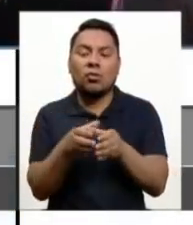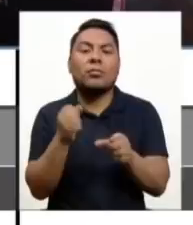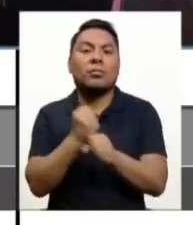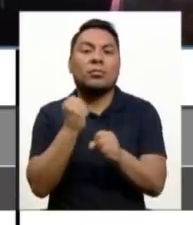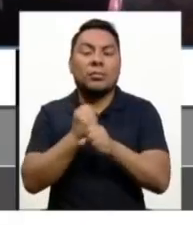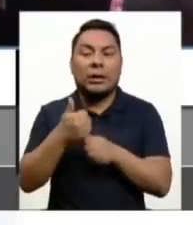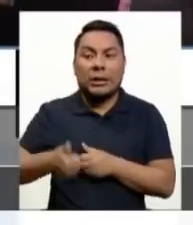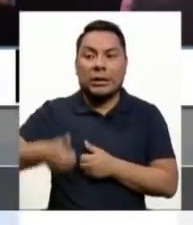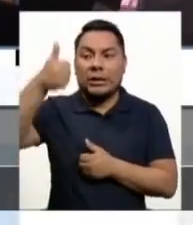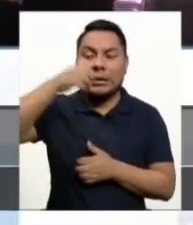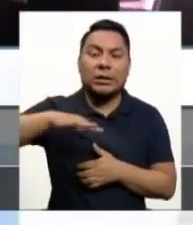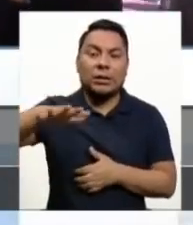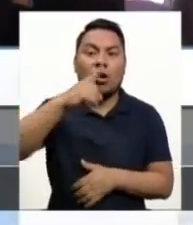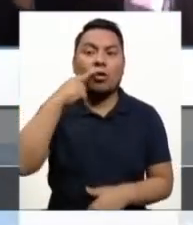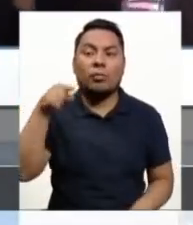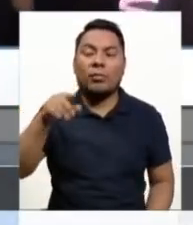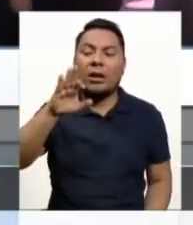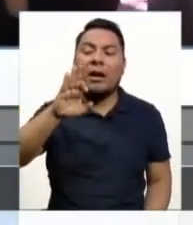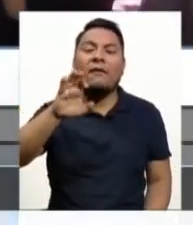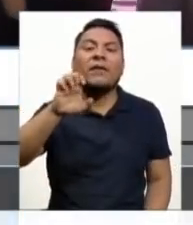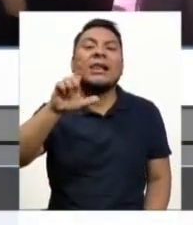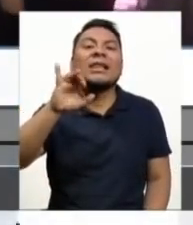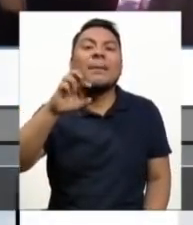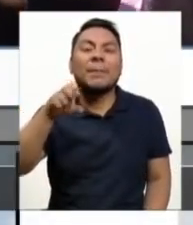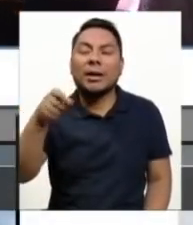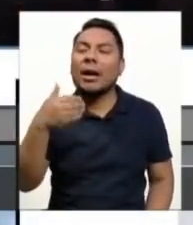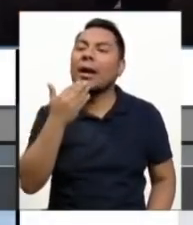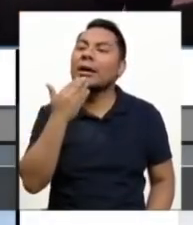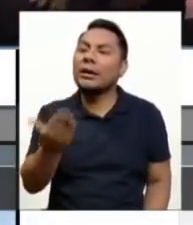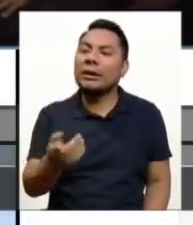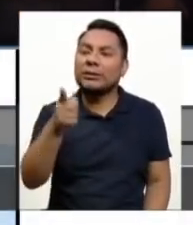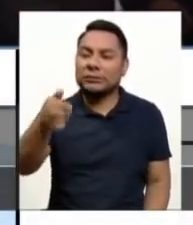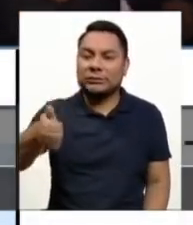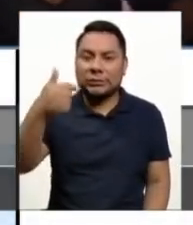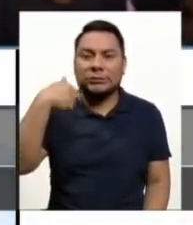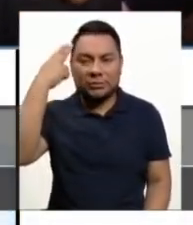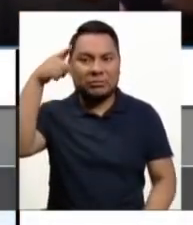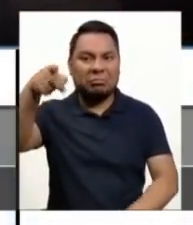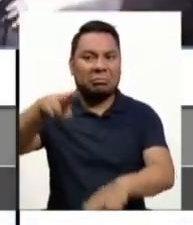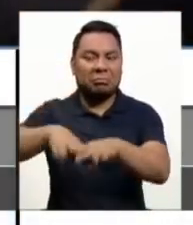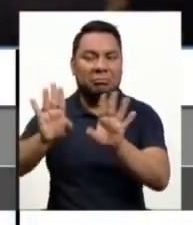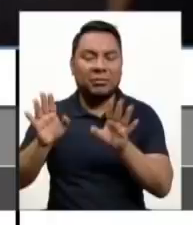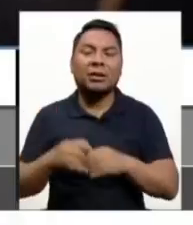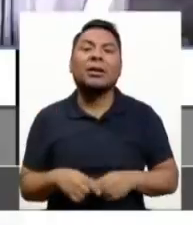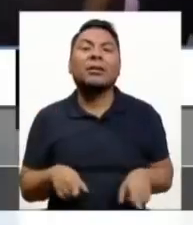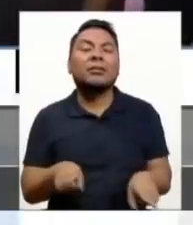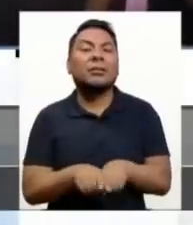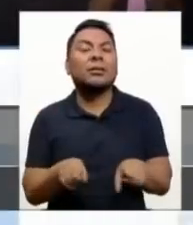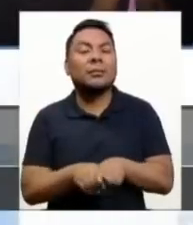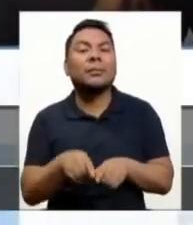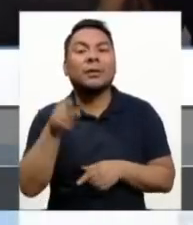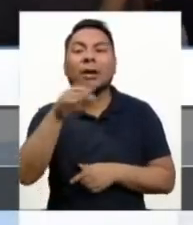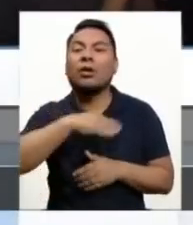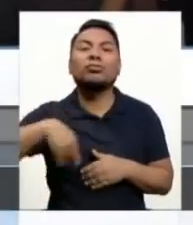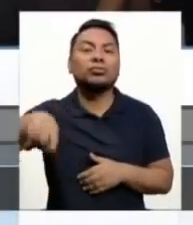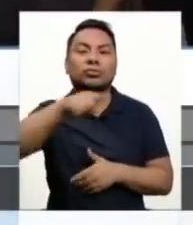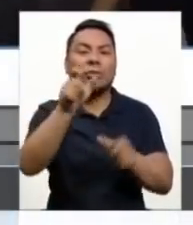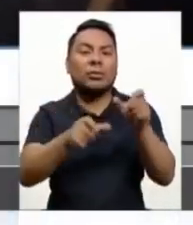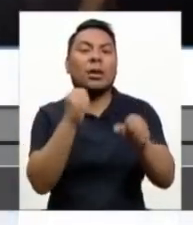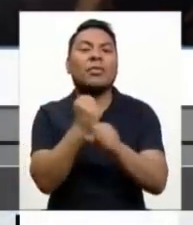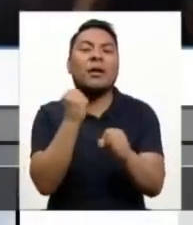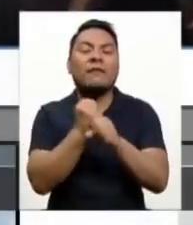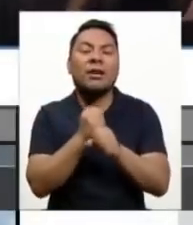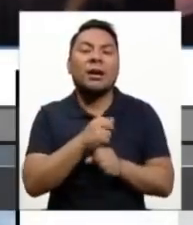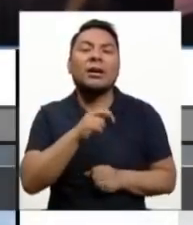gerente general, Felipe Berninson. Muchas gracias, Felipe, yo sé que estás por ahí. y por tu intermedio a todos los empleados de